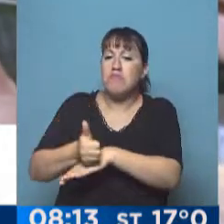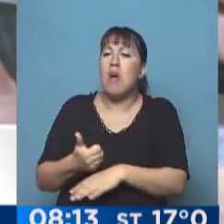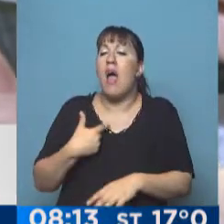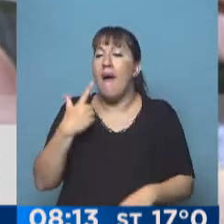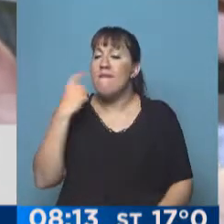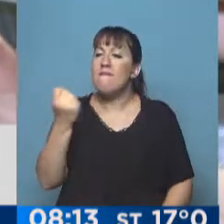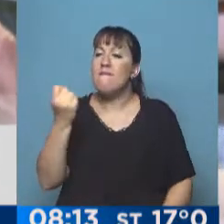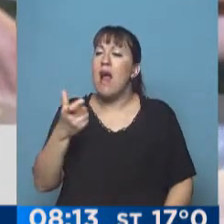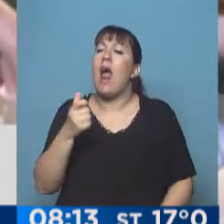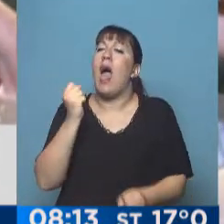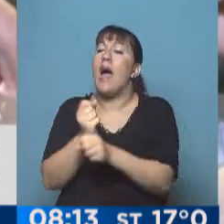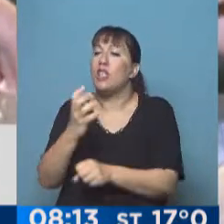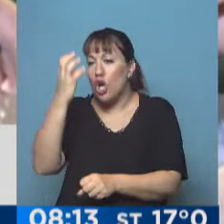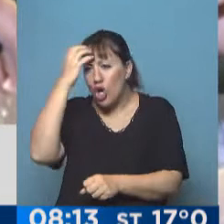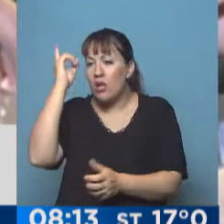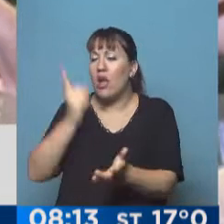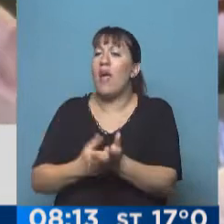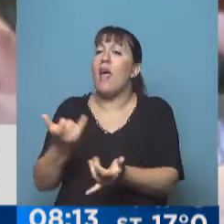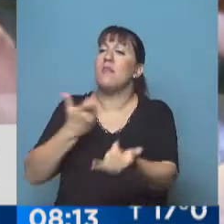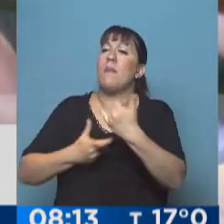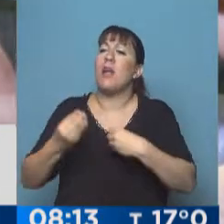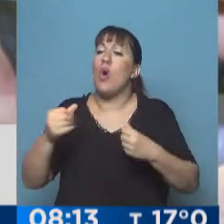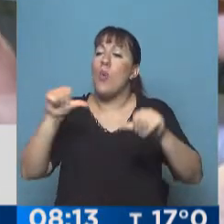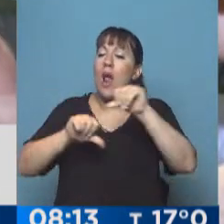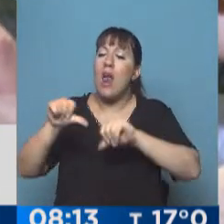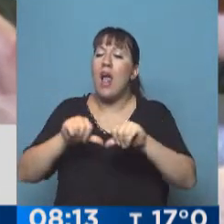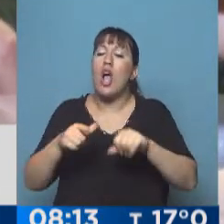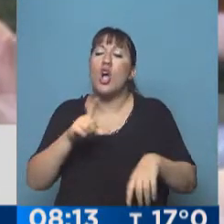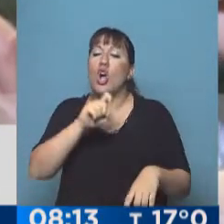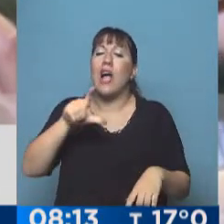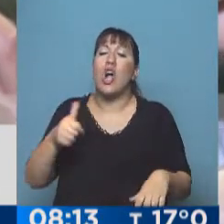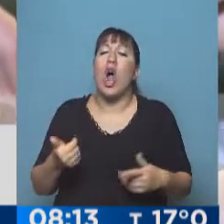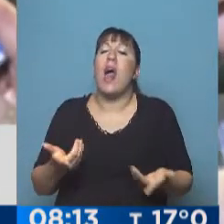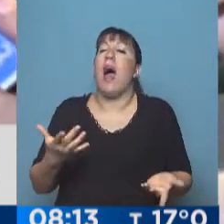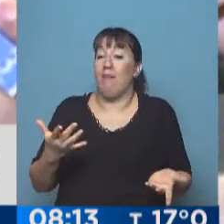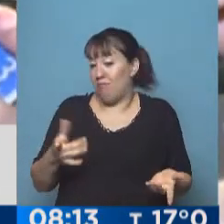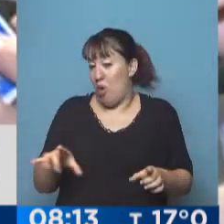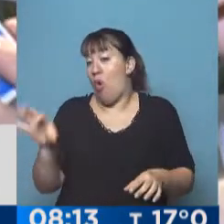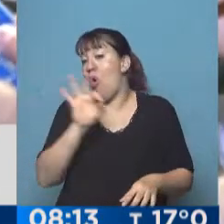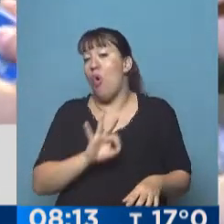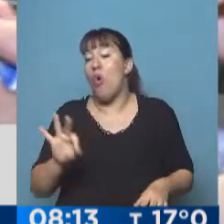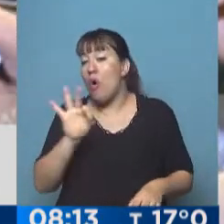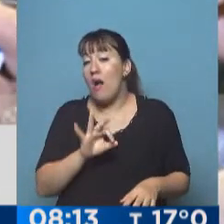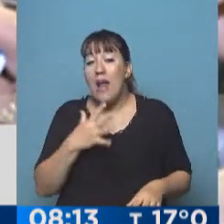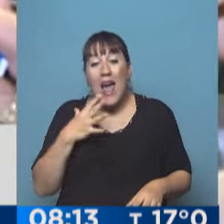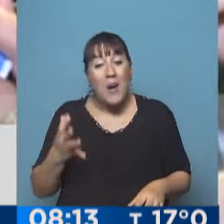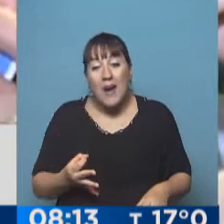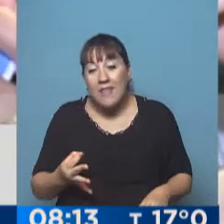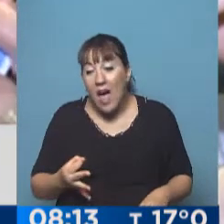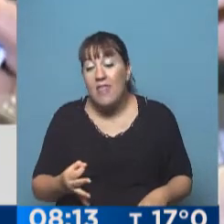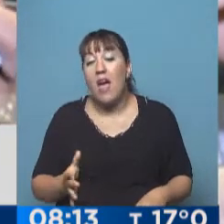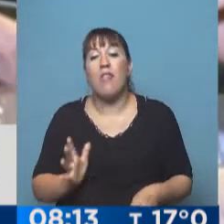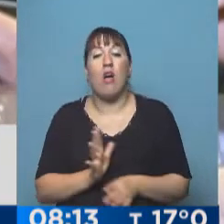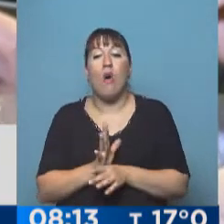hasta que la corte en algún momento tenga que fallar y decir cuál es la fórmula de la coca-cola en estas condiciones la verdad que es un atentado